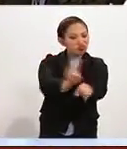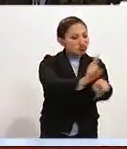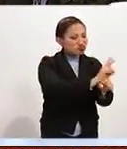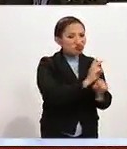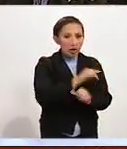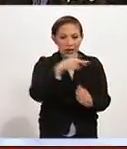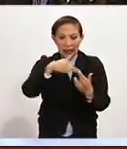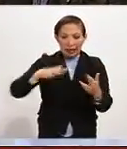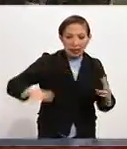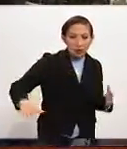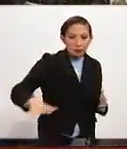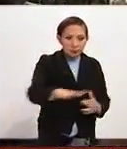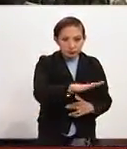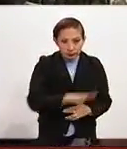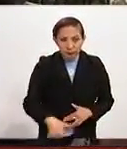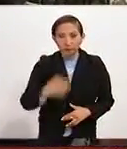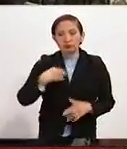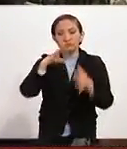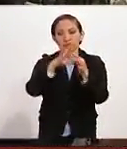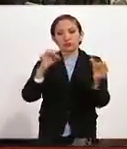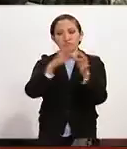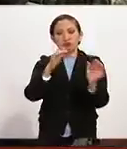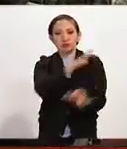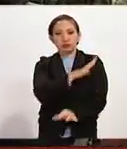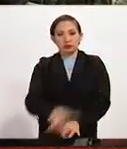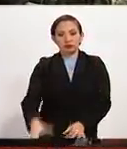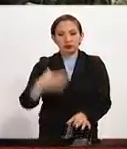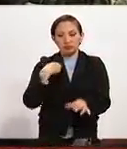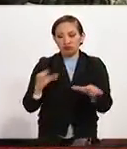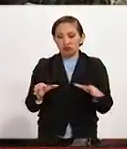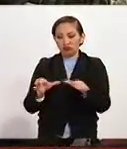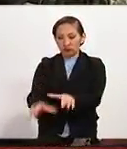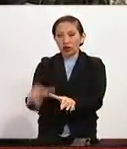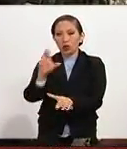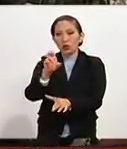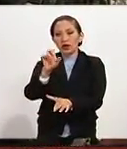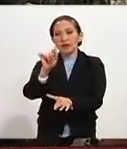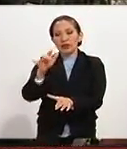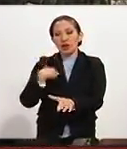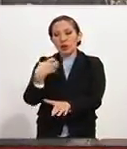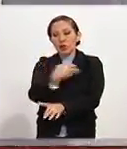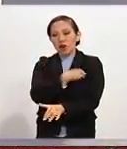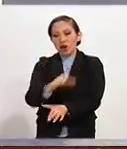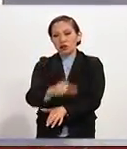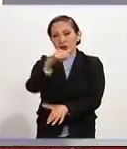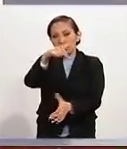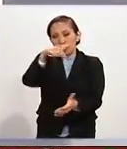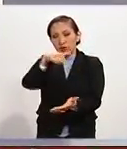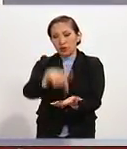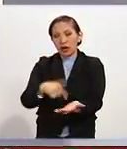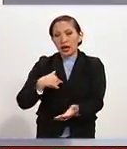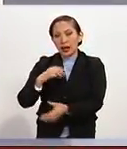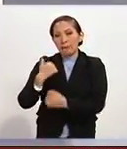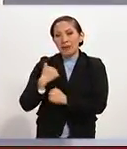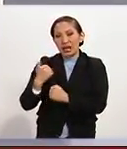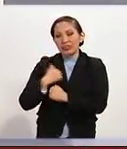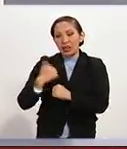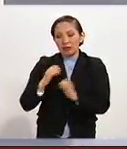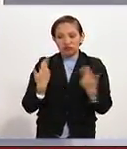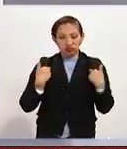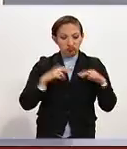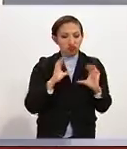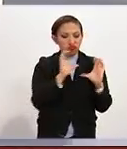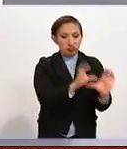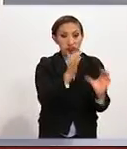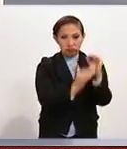en toda la región. Así lo explicó el general de división Uribe Toledo, comandante de la 11ª Región Militar, en representación